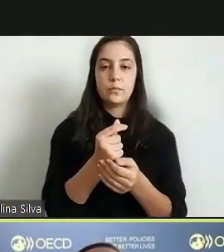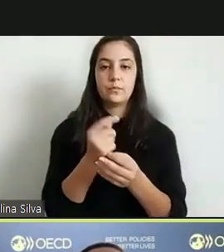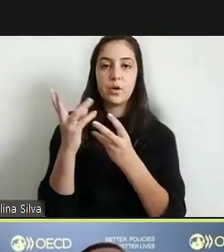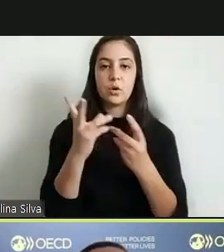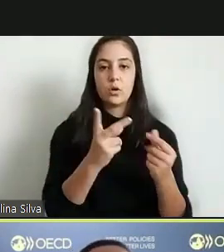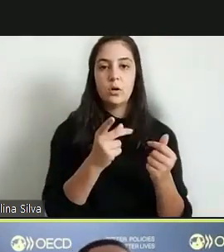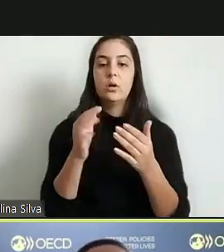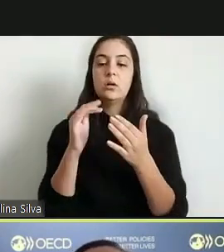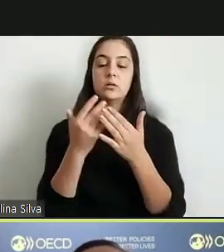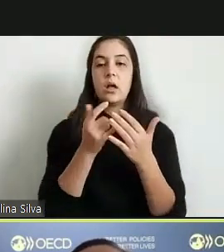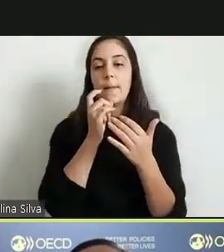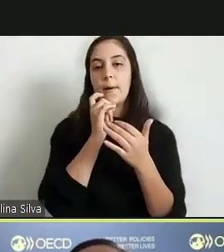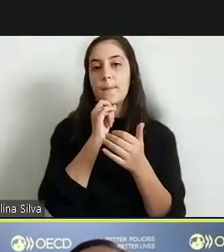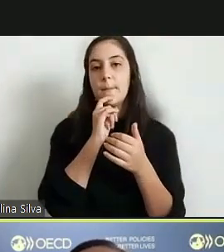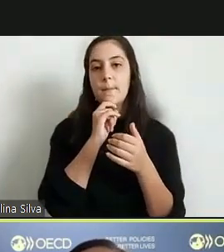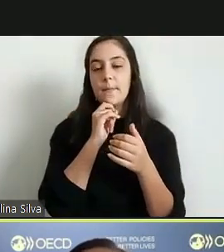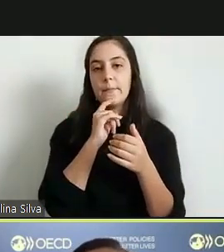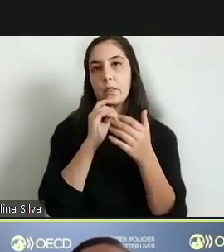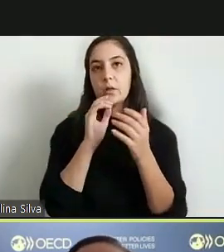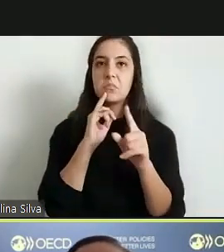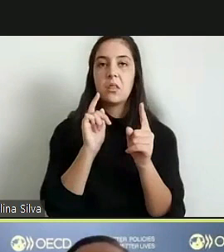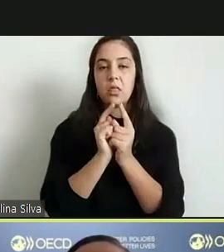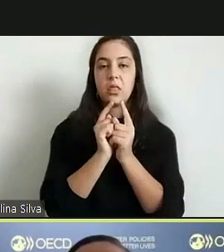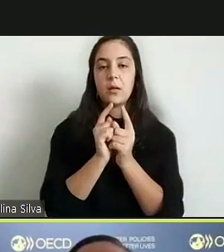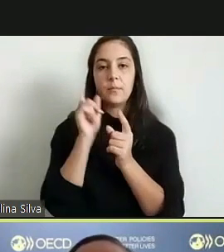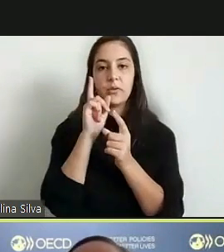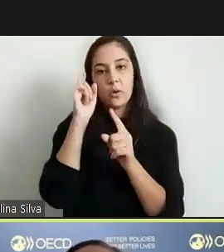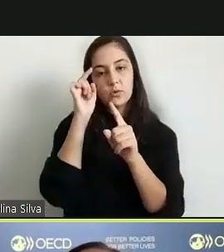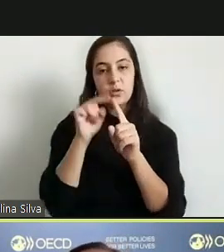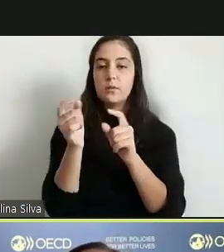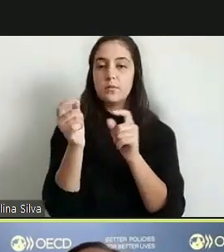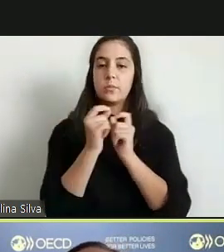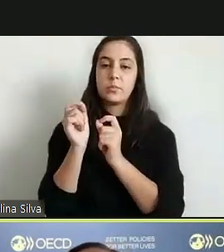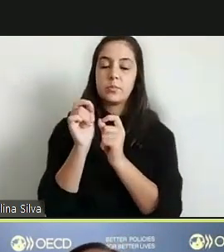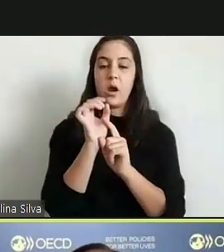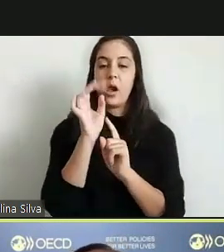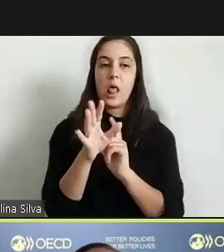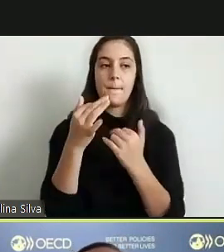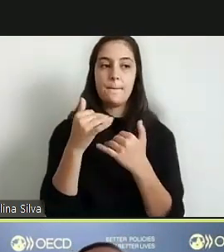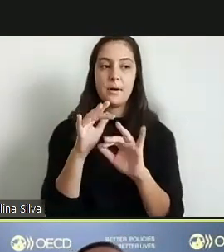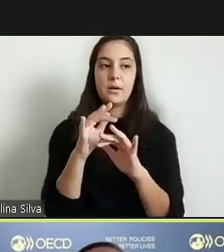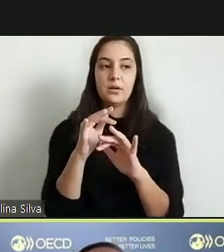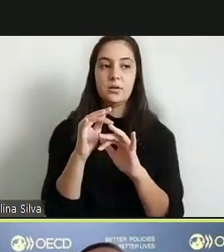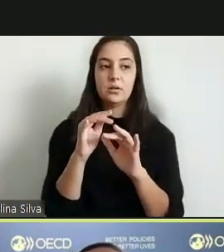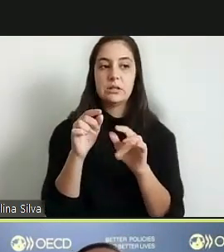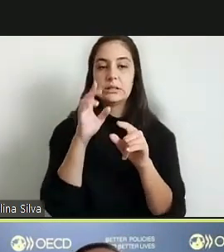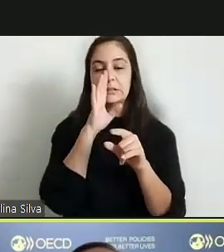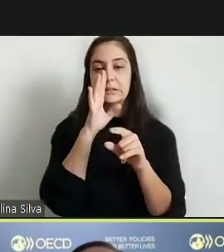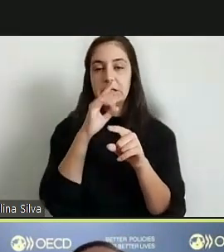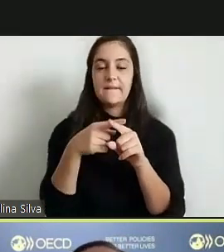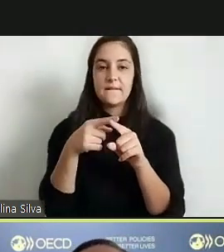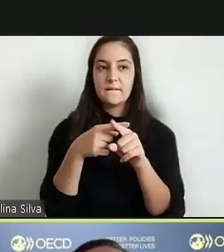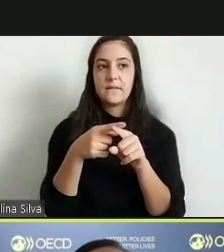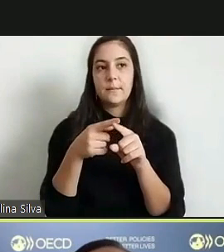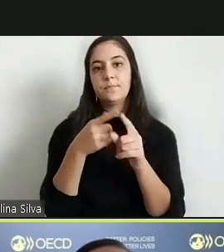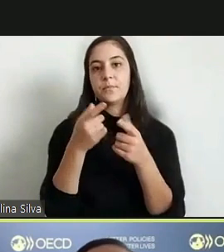parece que podrían ser un insumo relevante para lanzar la discusión hoy en día, pero si ustedes están interesados,